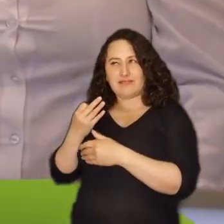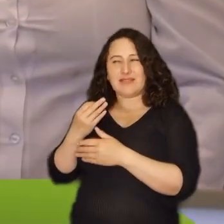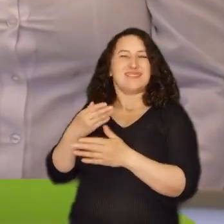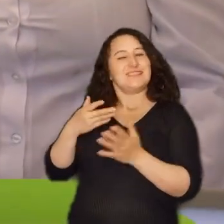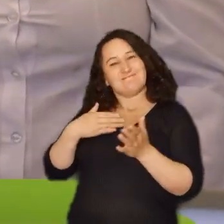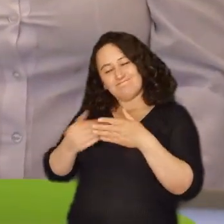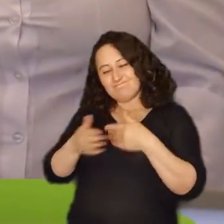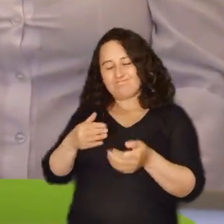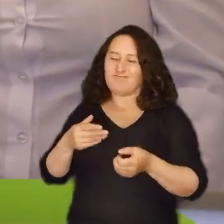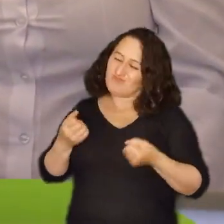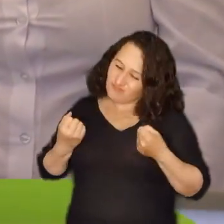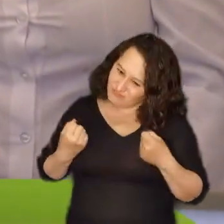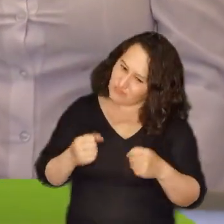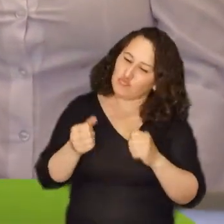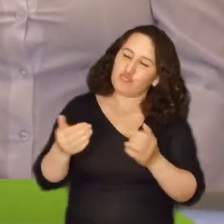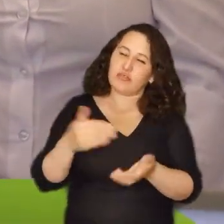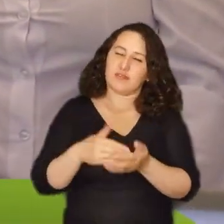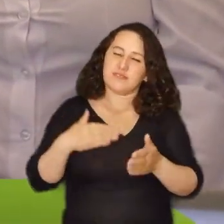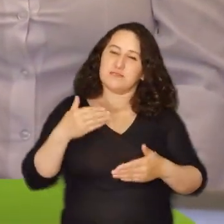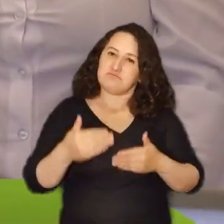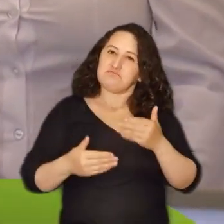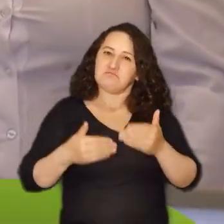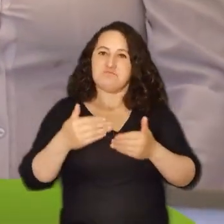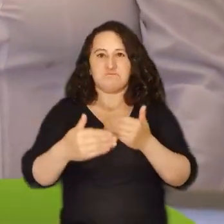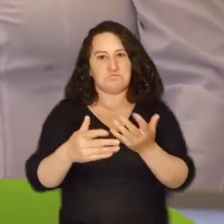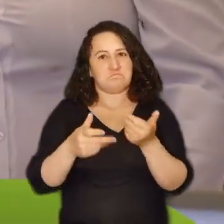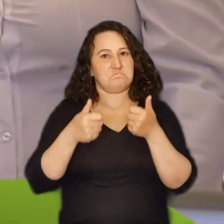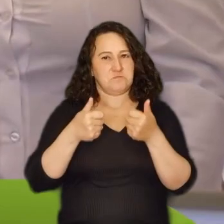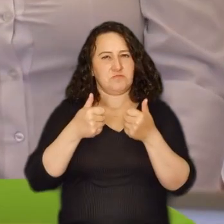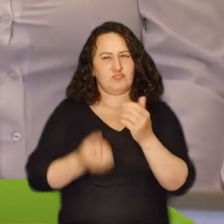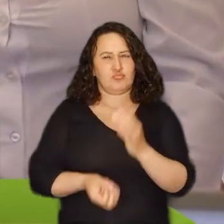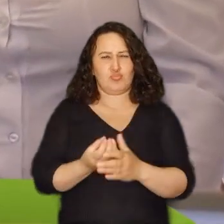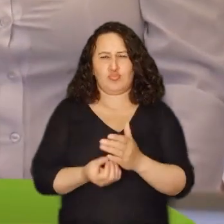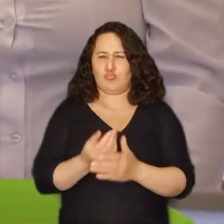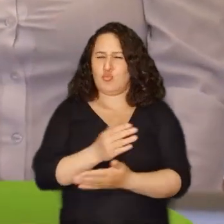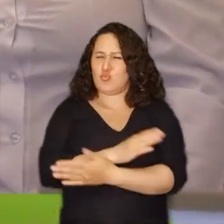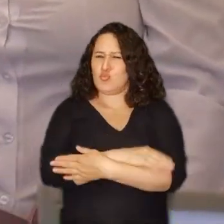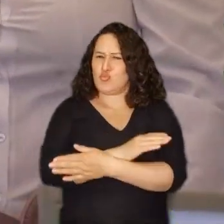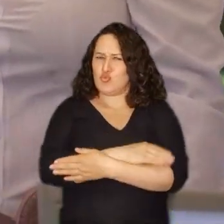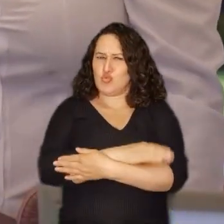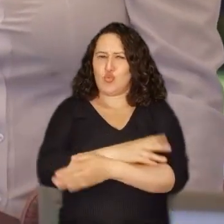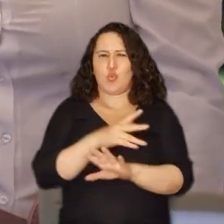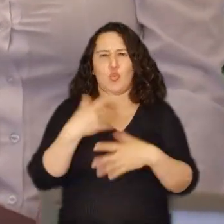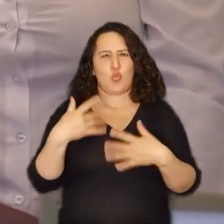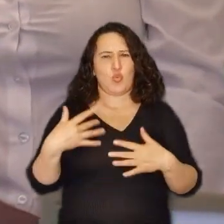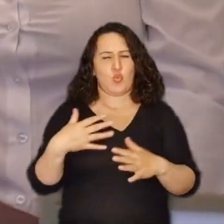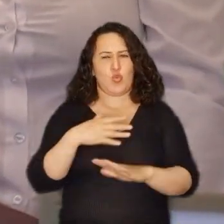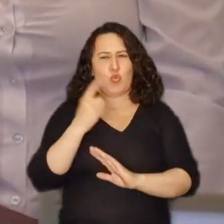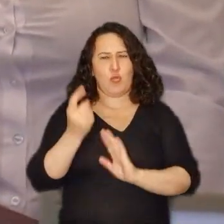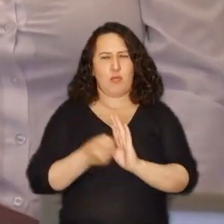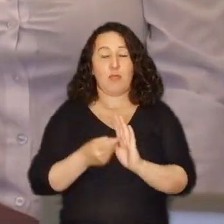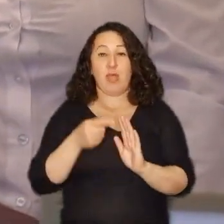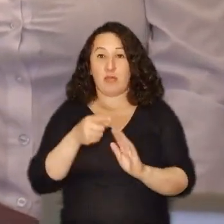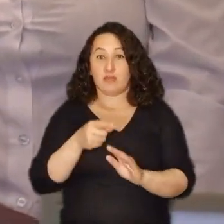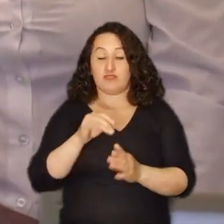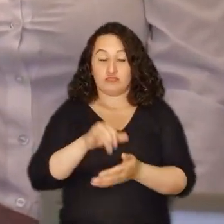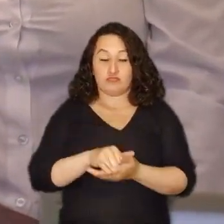nos encaminamos, pero vamos muy bien. Ellos son unos productores muy juiciosos, tienen Global Gap